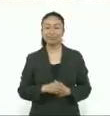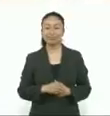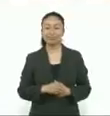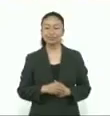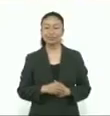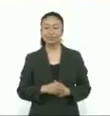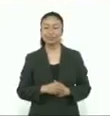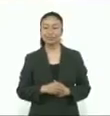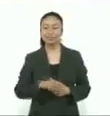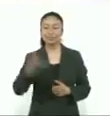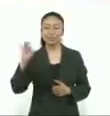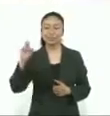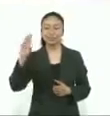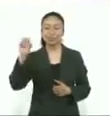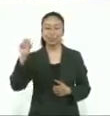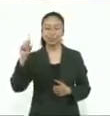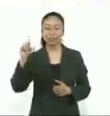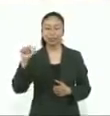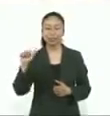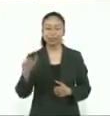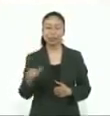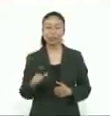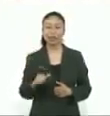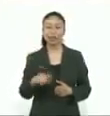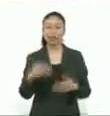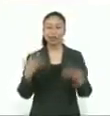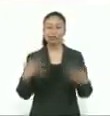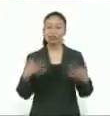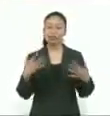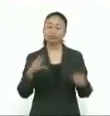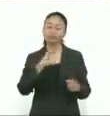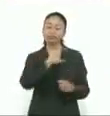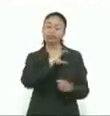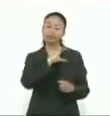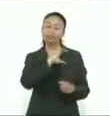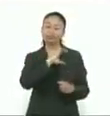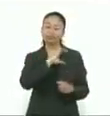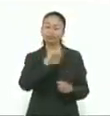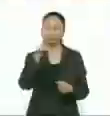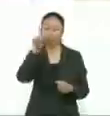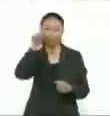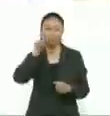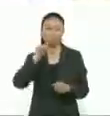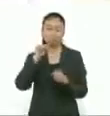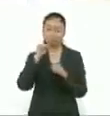Laida, nuestra querida Laida Sansores, luchadora.